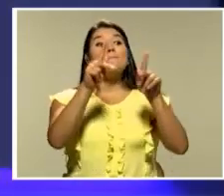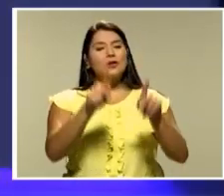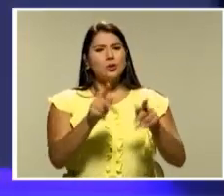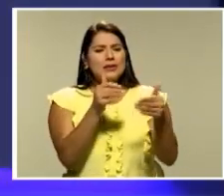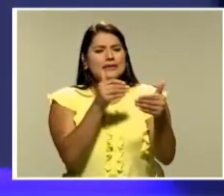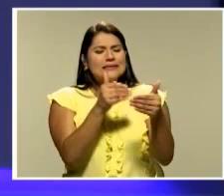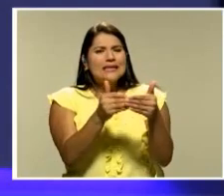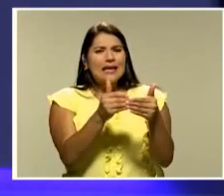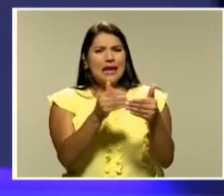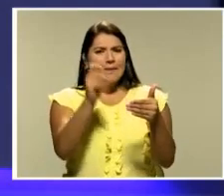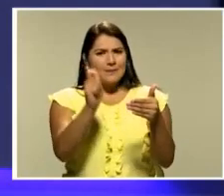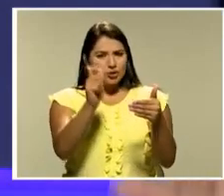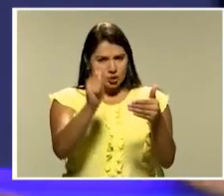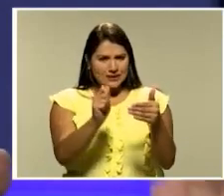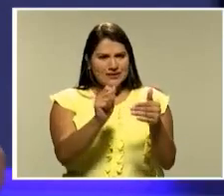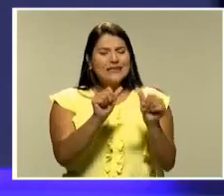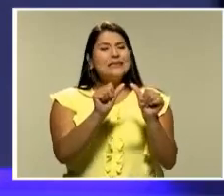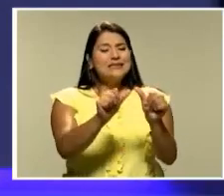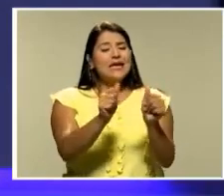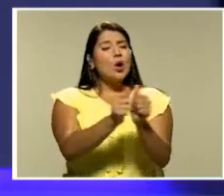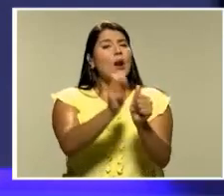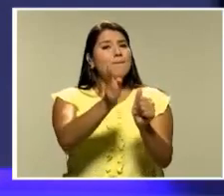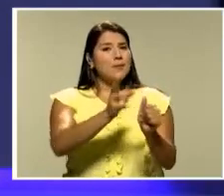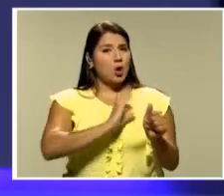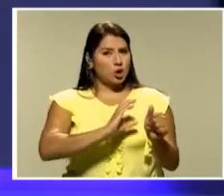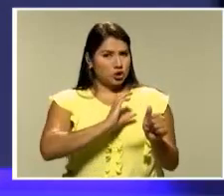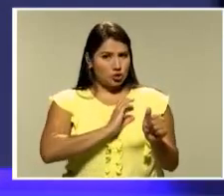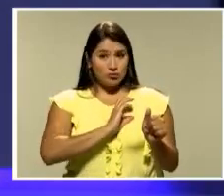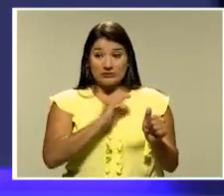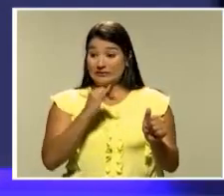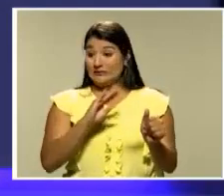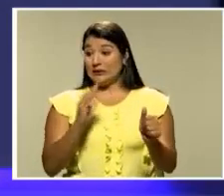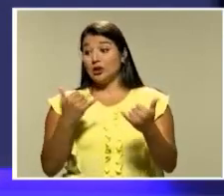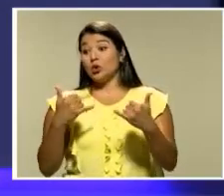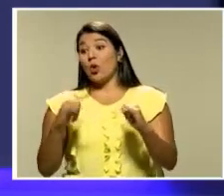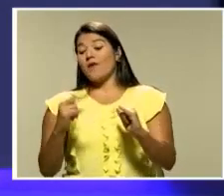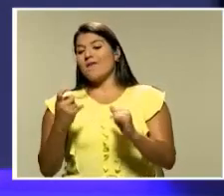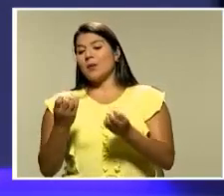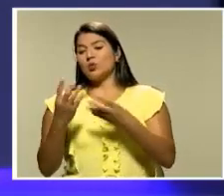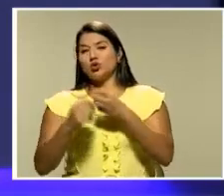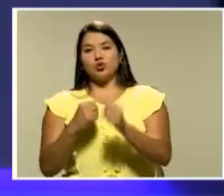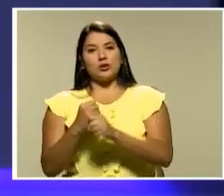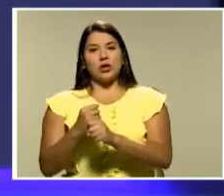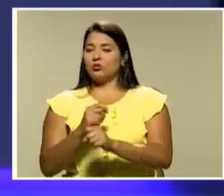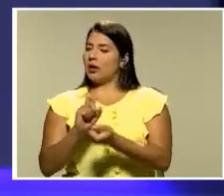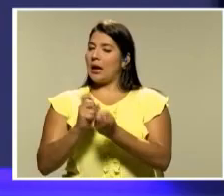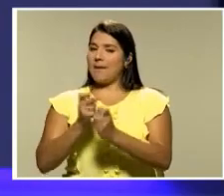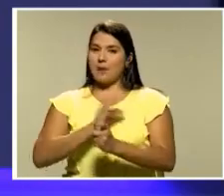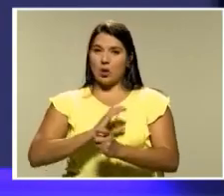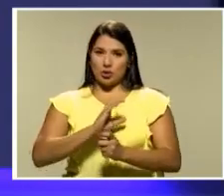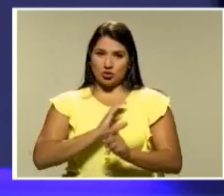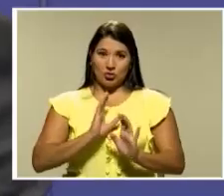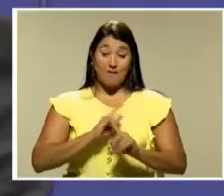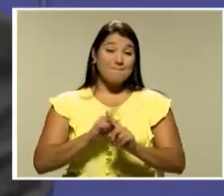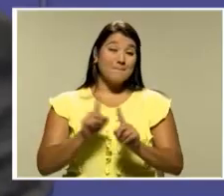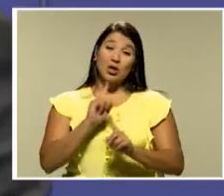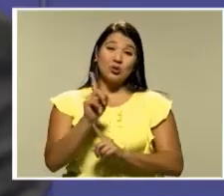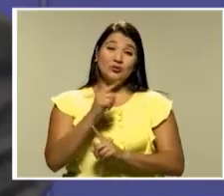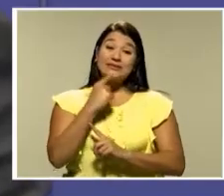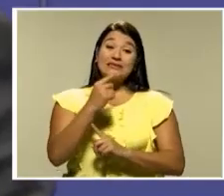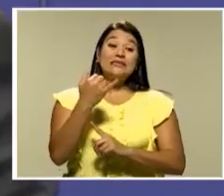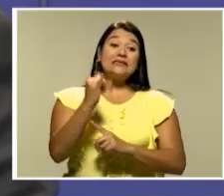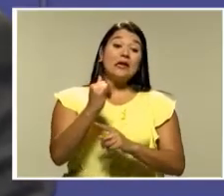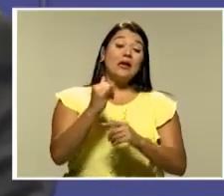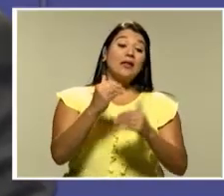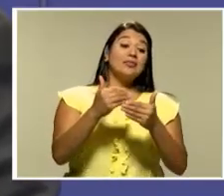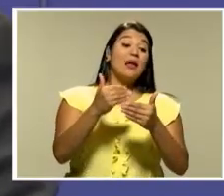esta salida a la tica. Exactamente. Y de balance político que se fue haciendo. Sí, a veces el